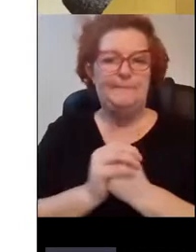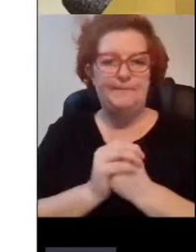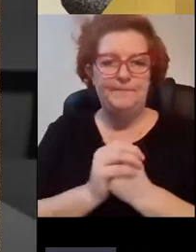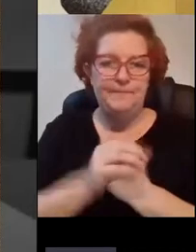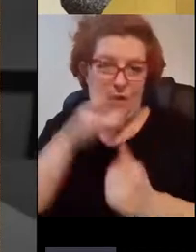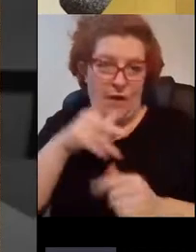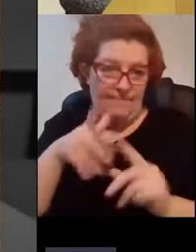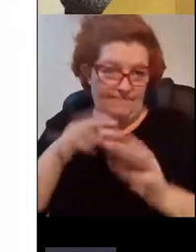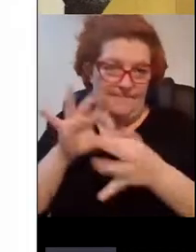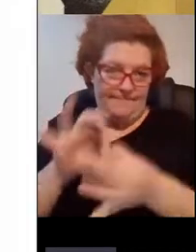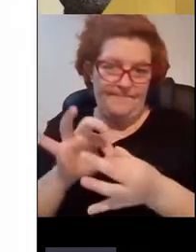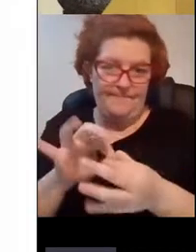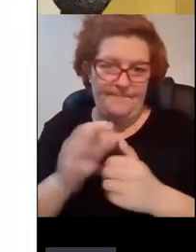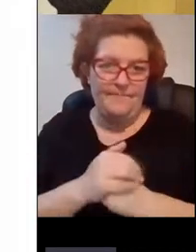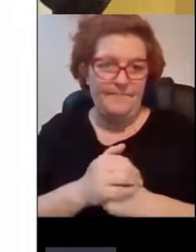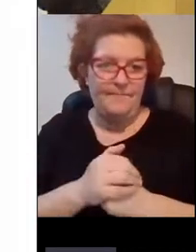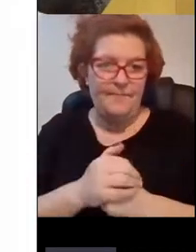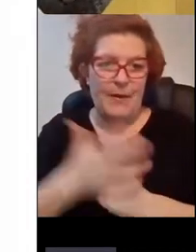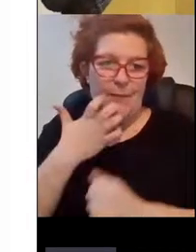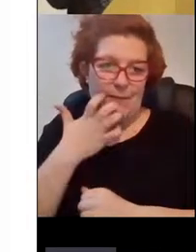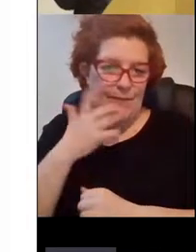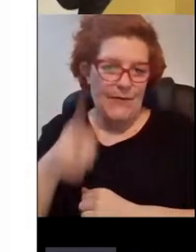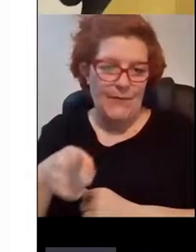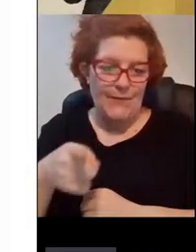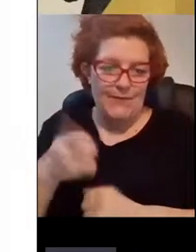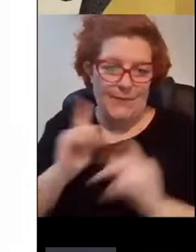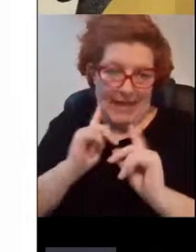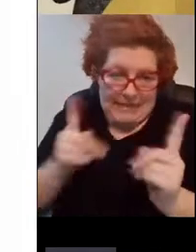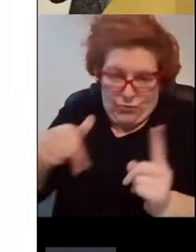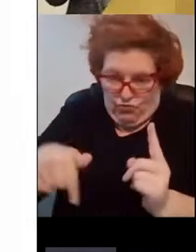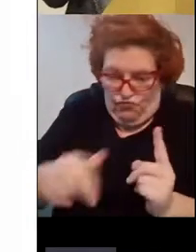¿puedo pasarlo yo? No, en este caso,